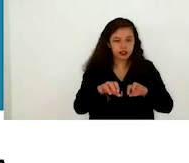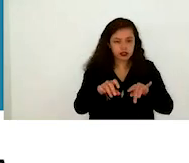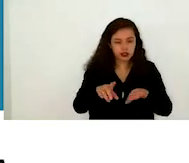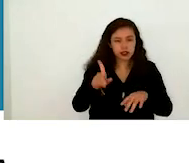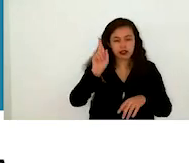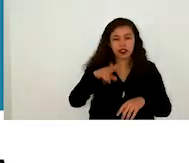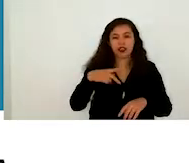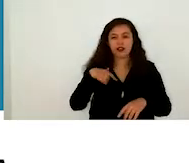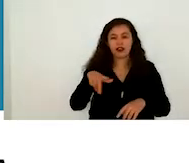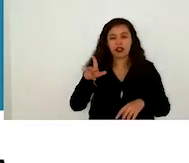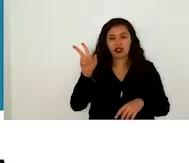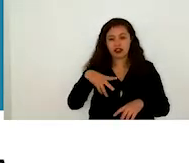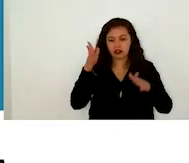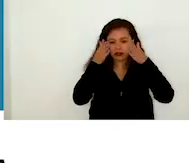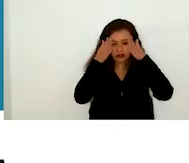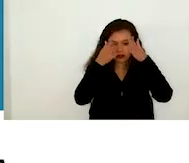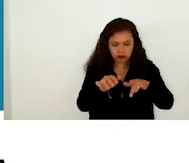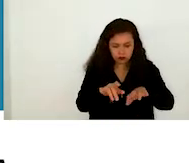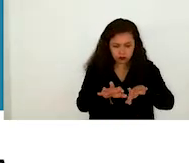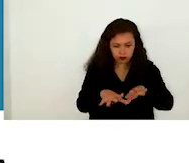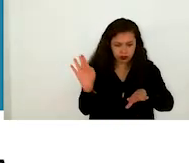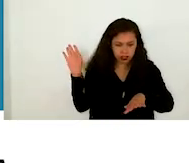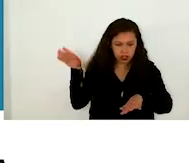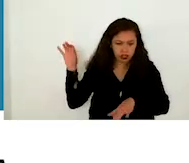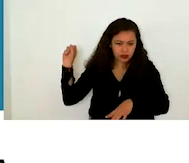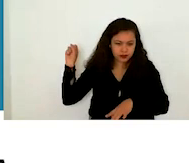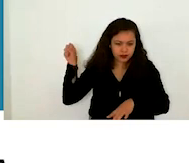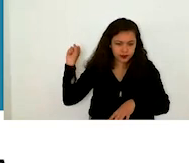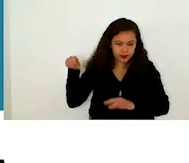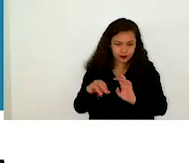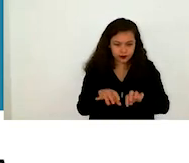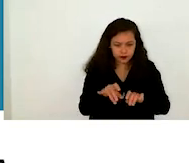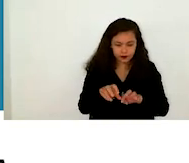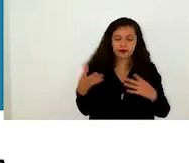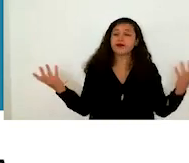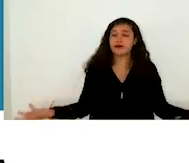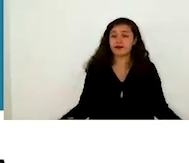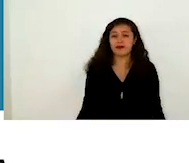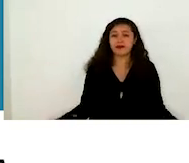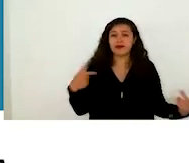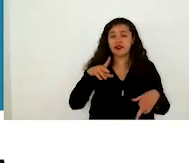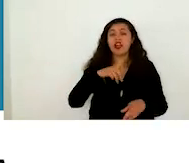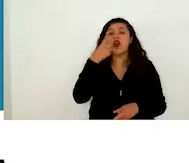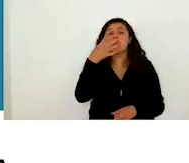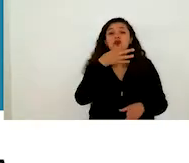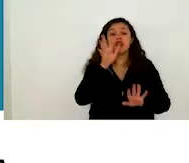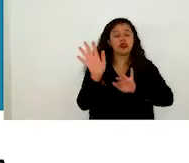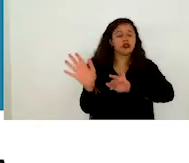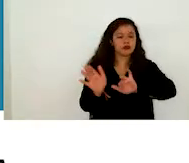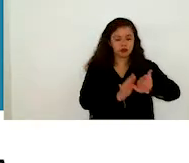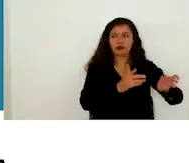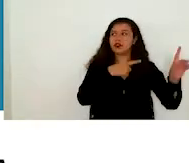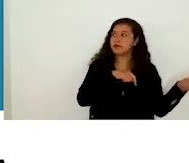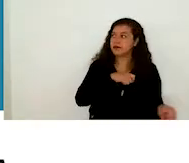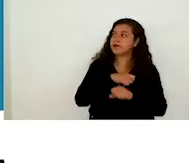estamos enfocados en mi computadora no esté escuchando lo que dice el otro no no me cuesta nada dejar un minuto igual que al revés